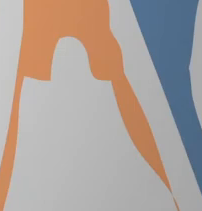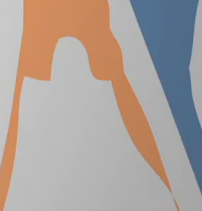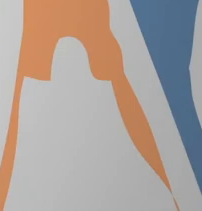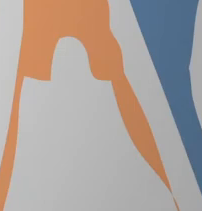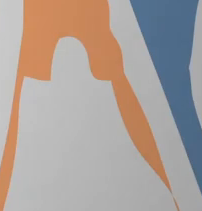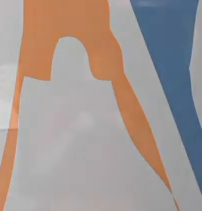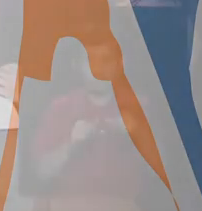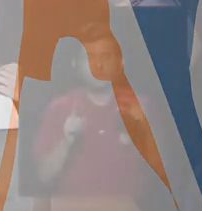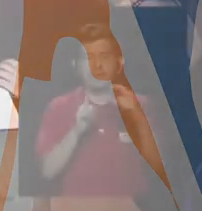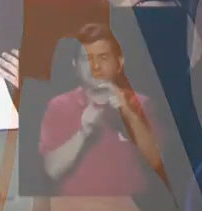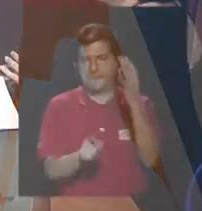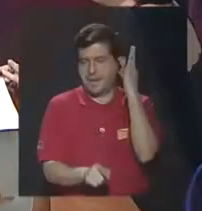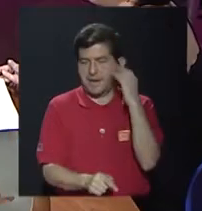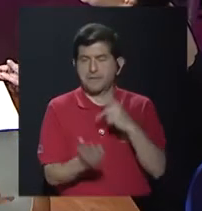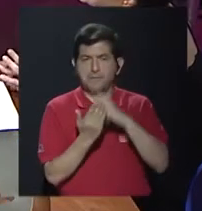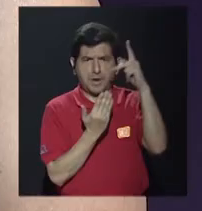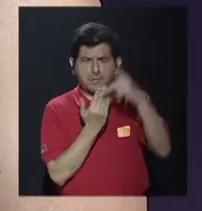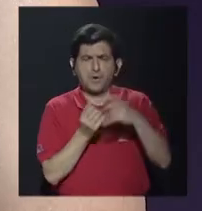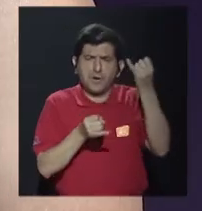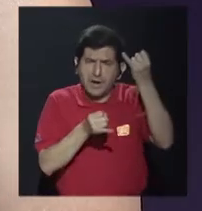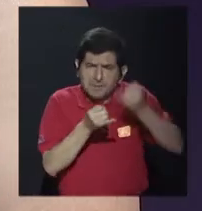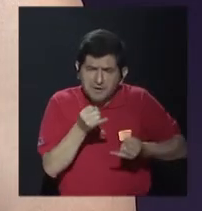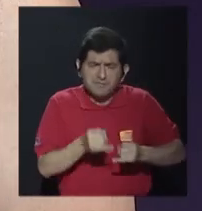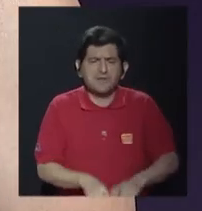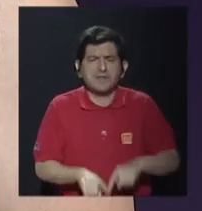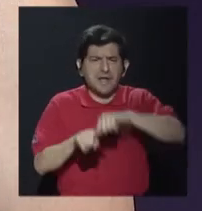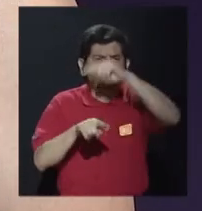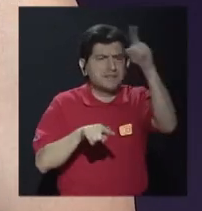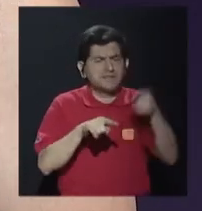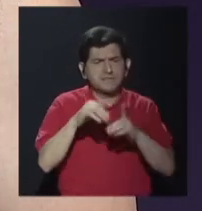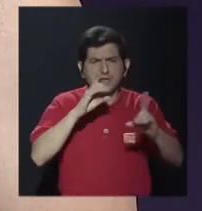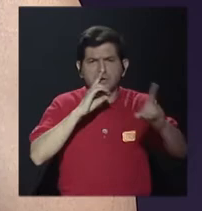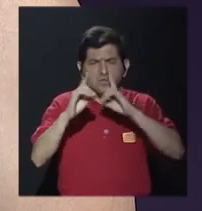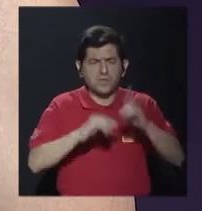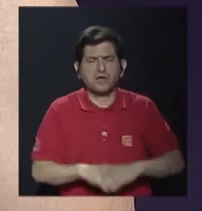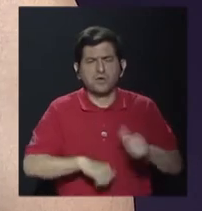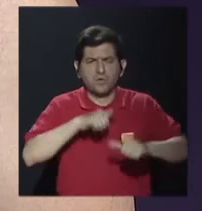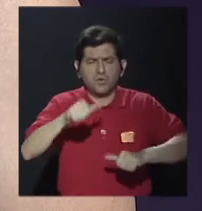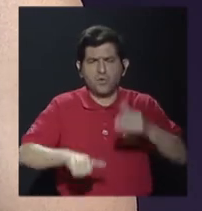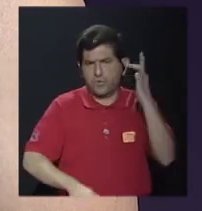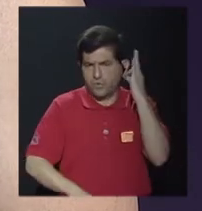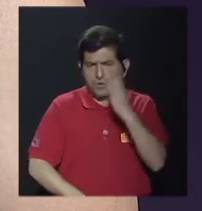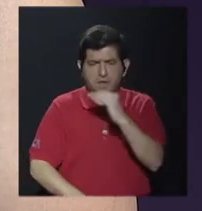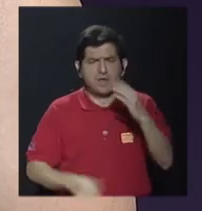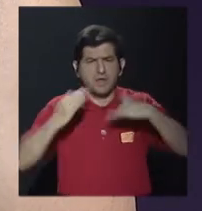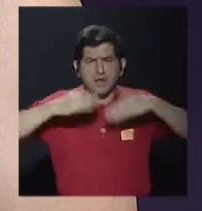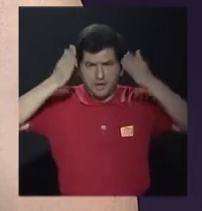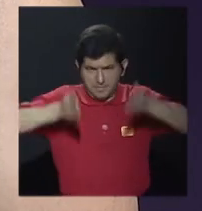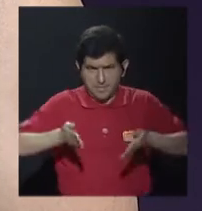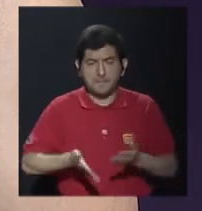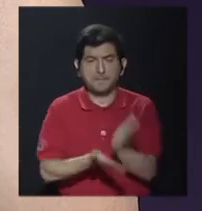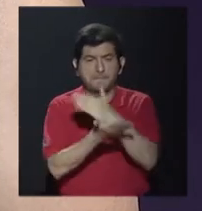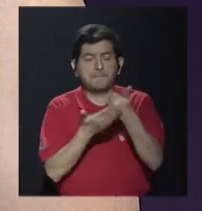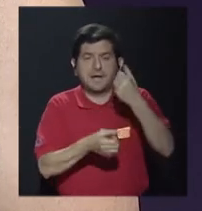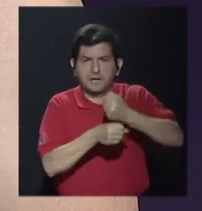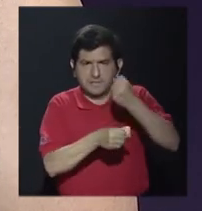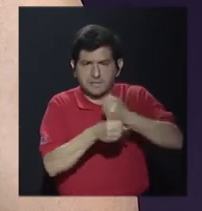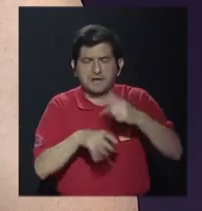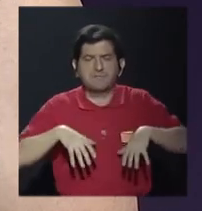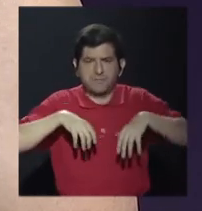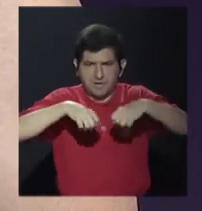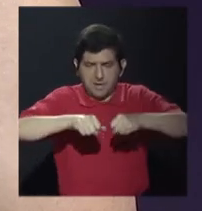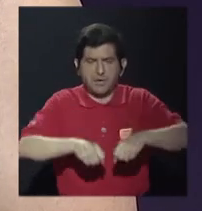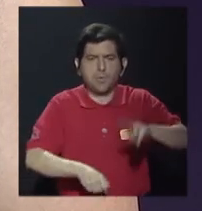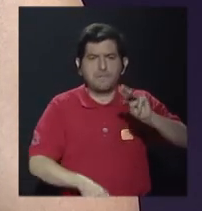Continuamos en Palabra de Mujer en este programa final que cierra el ciclo de diálogos entre feminismo y ecologismo, que es parte del trabajo de graduación